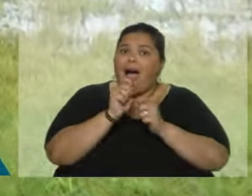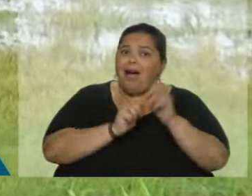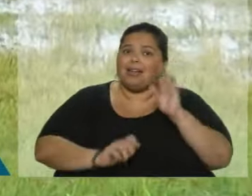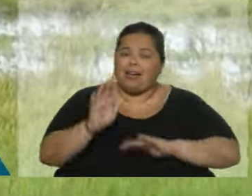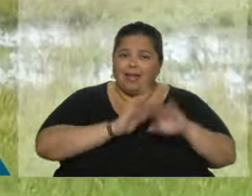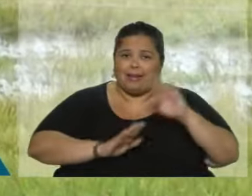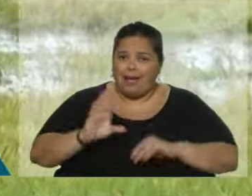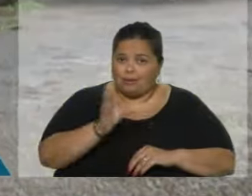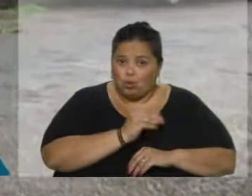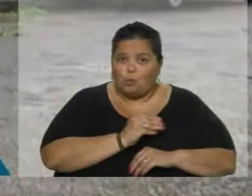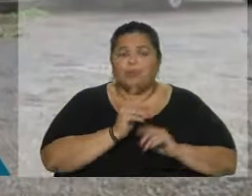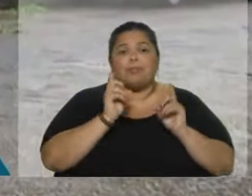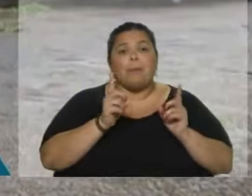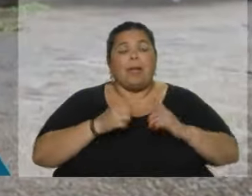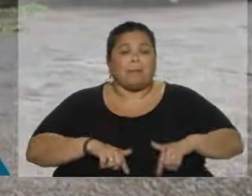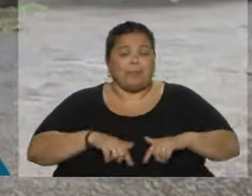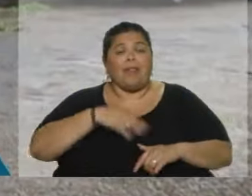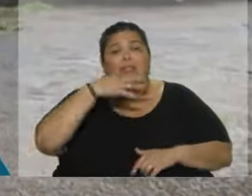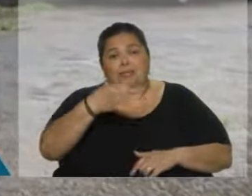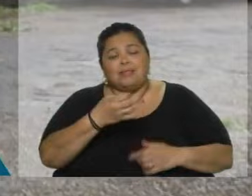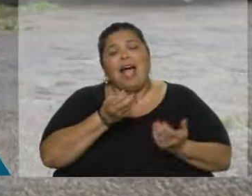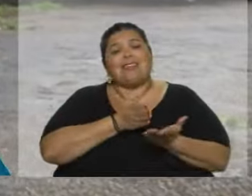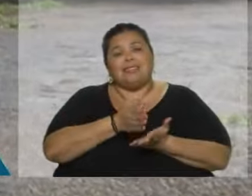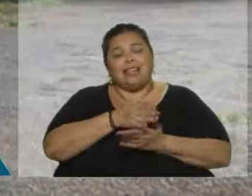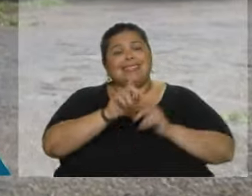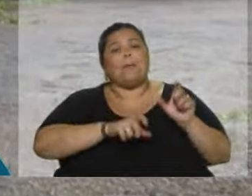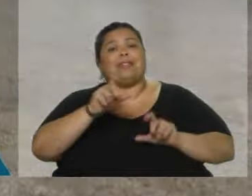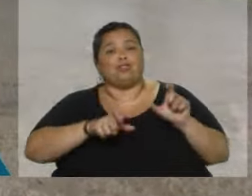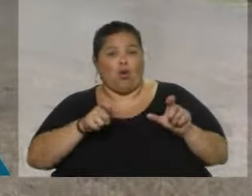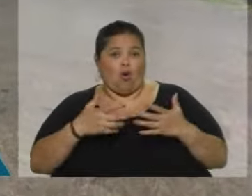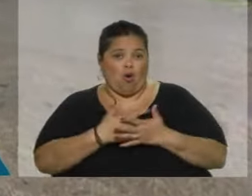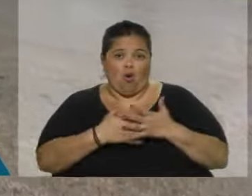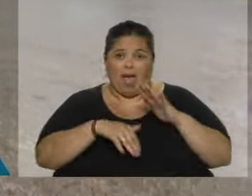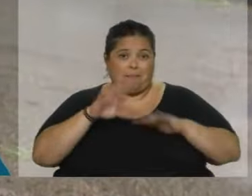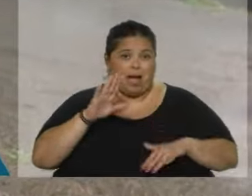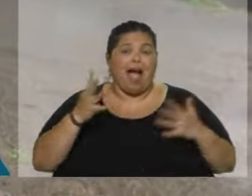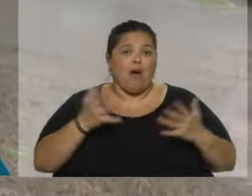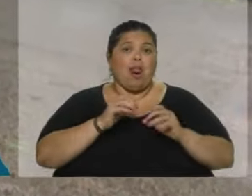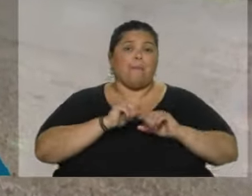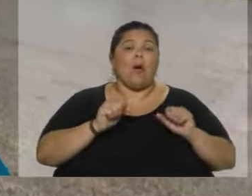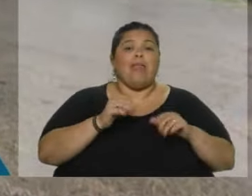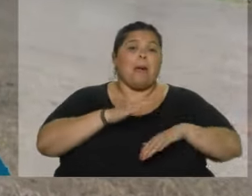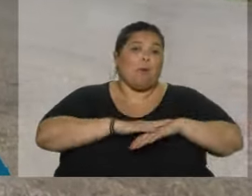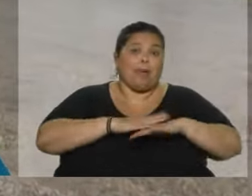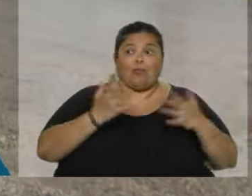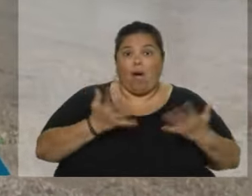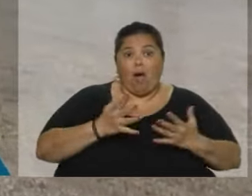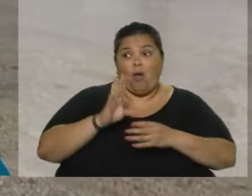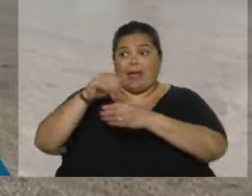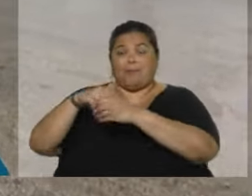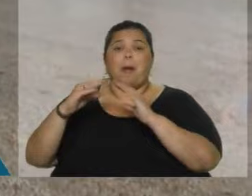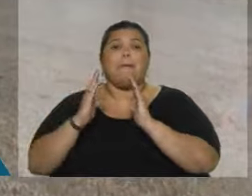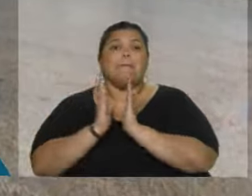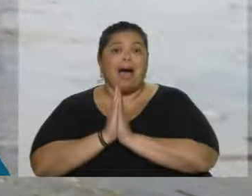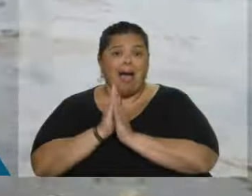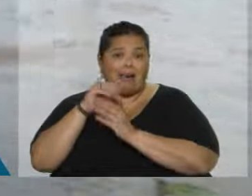con el municipio de Porvenir, la asistencia a las personas afectadas, las que momentáneamente podrán alojarse en la parroquia del lugar y recibirán